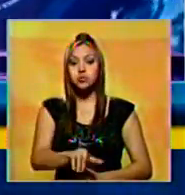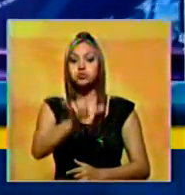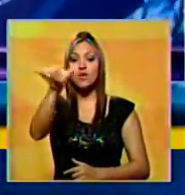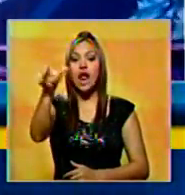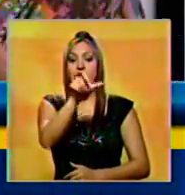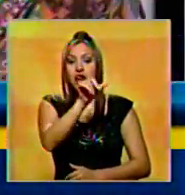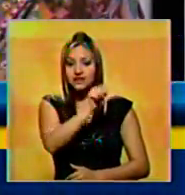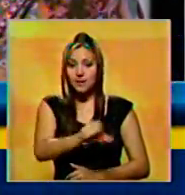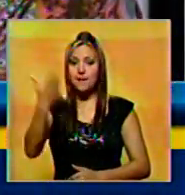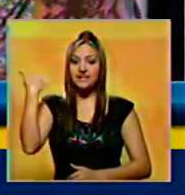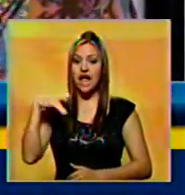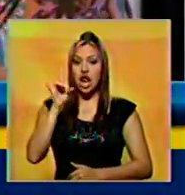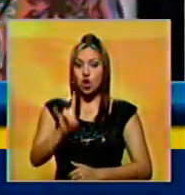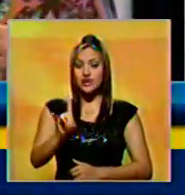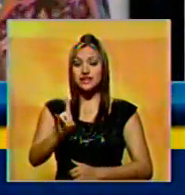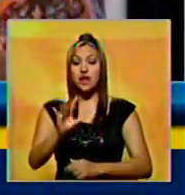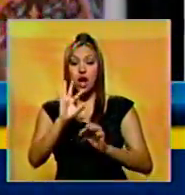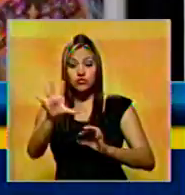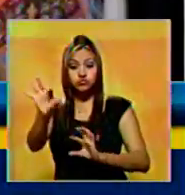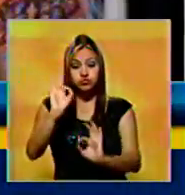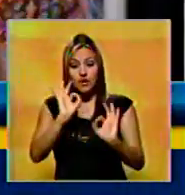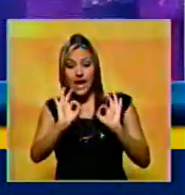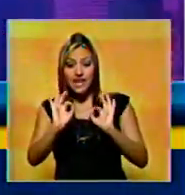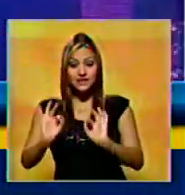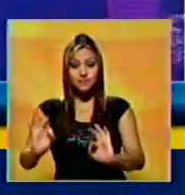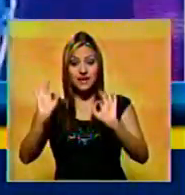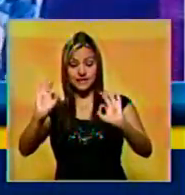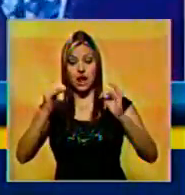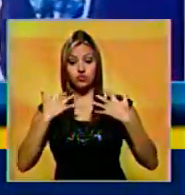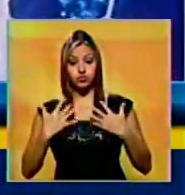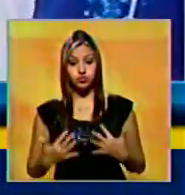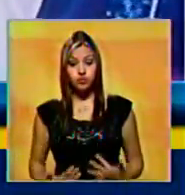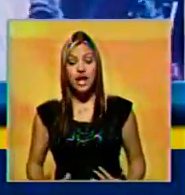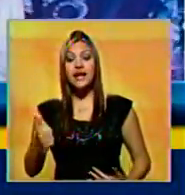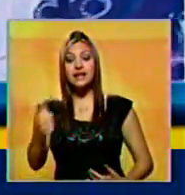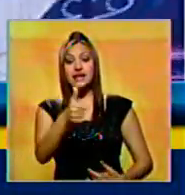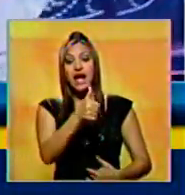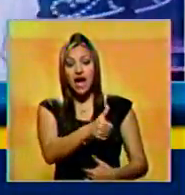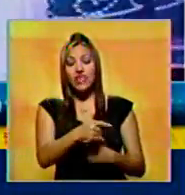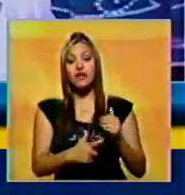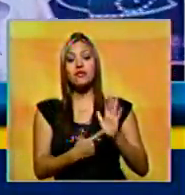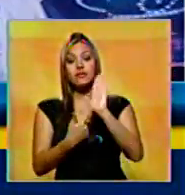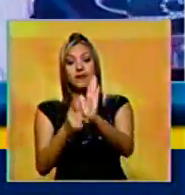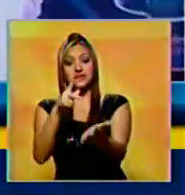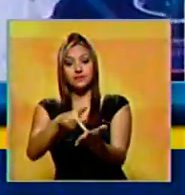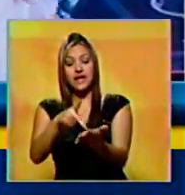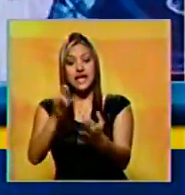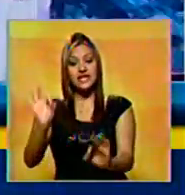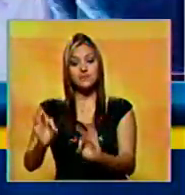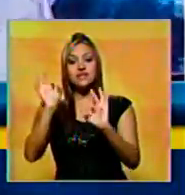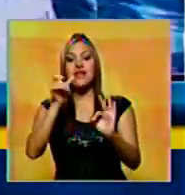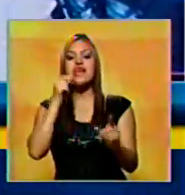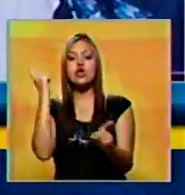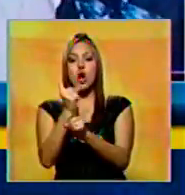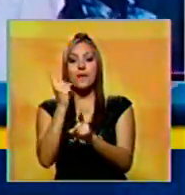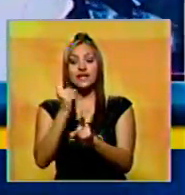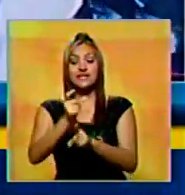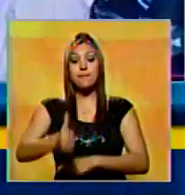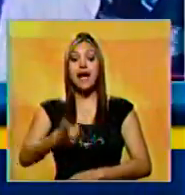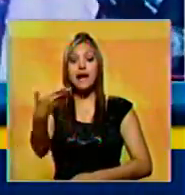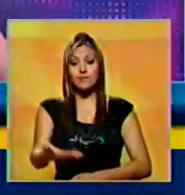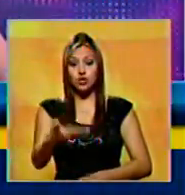lunes con el atuendo cuidadosamente seleccionado por Osmel Sousa para cada una de las ocasiones y en especial para las competencias